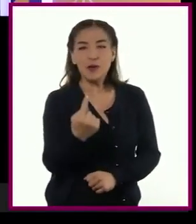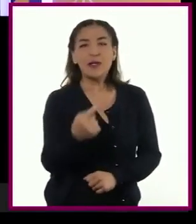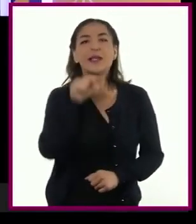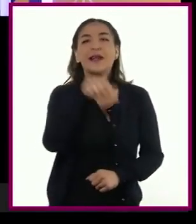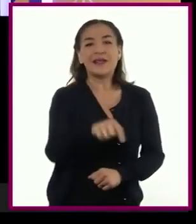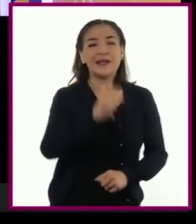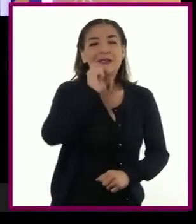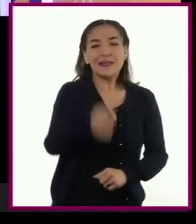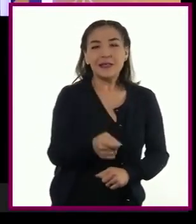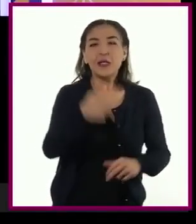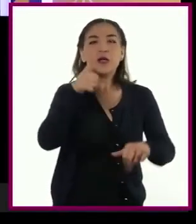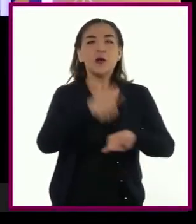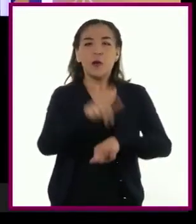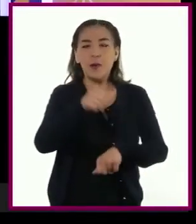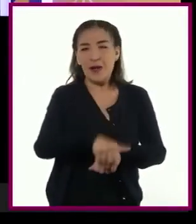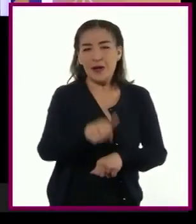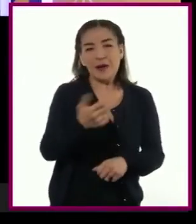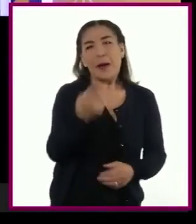como el número